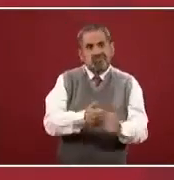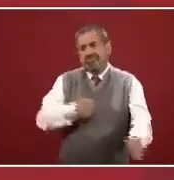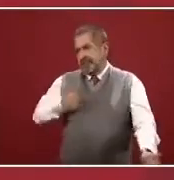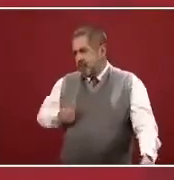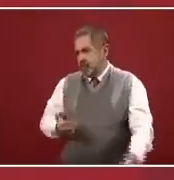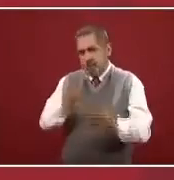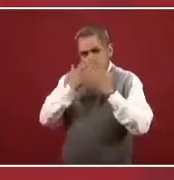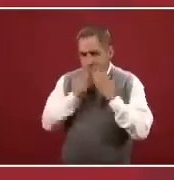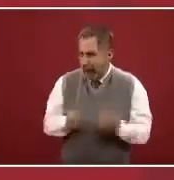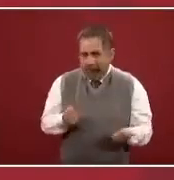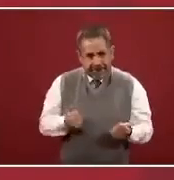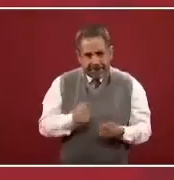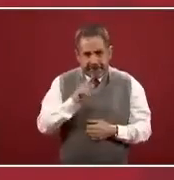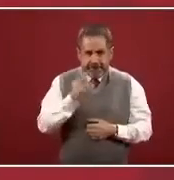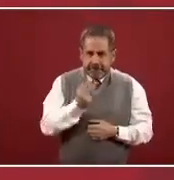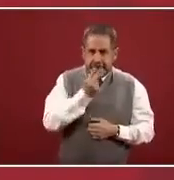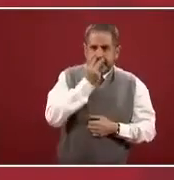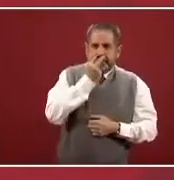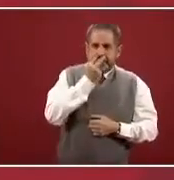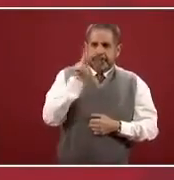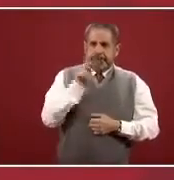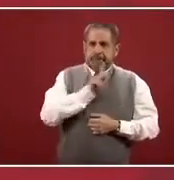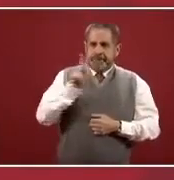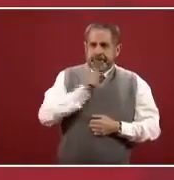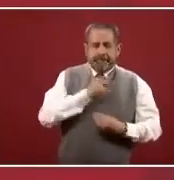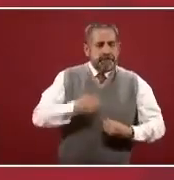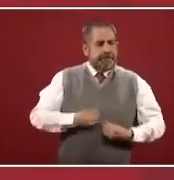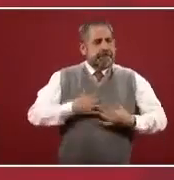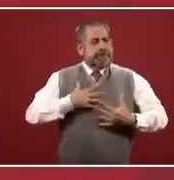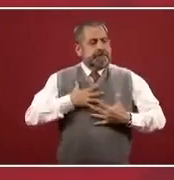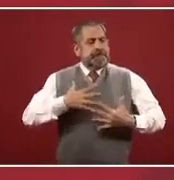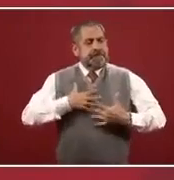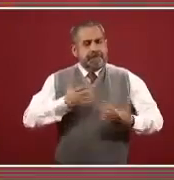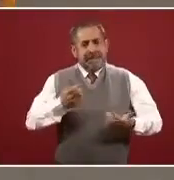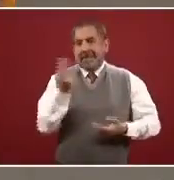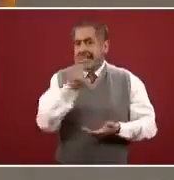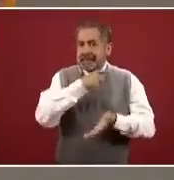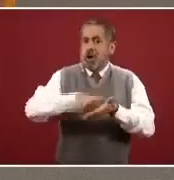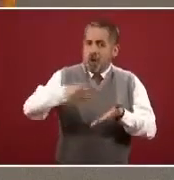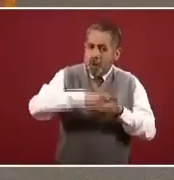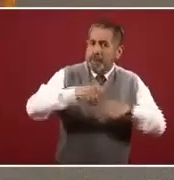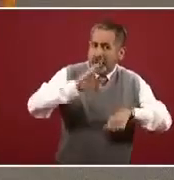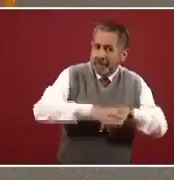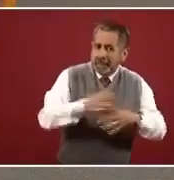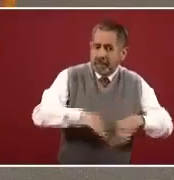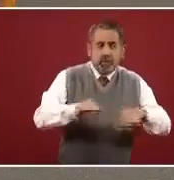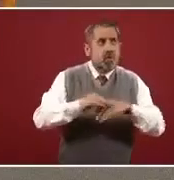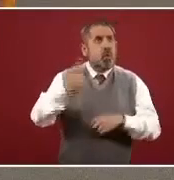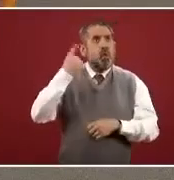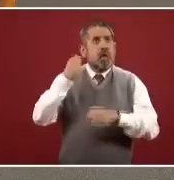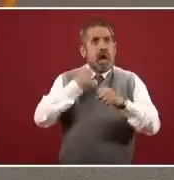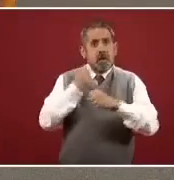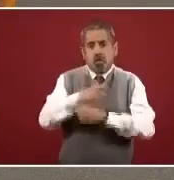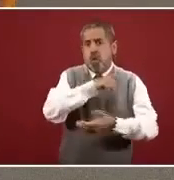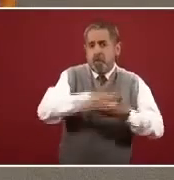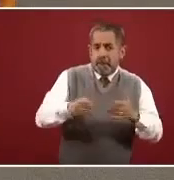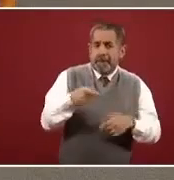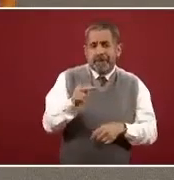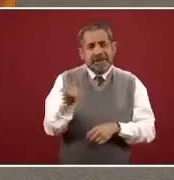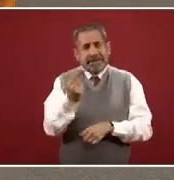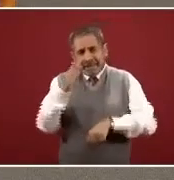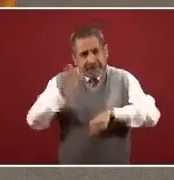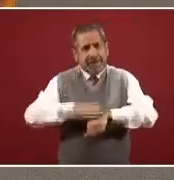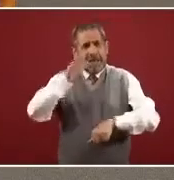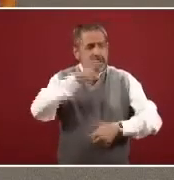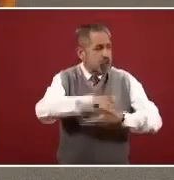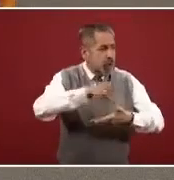de ventiladores que se necesitan recuperar. El IMSS hizo una compra importante a finales del año pasado y muchos de los